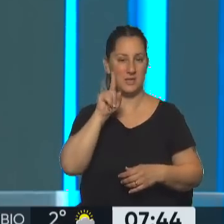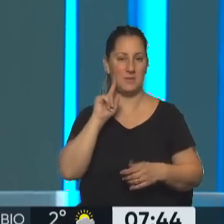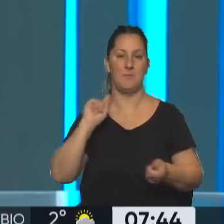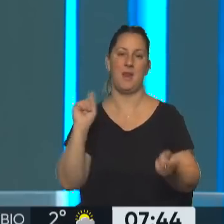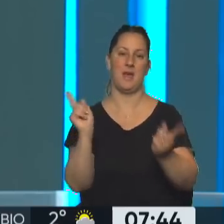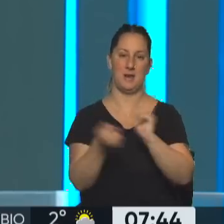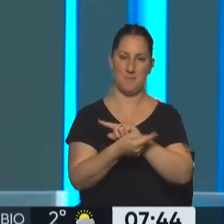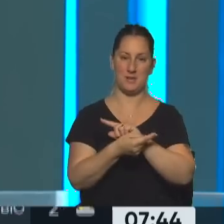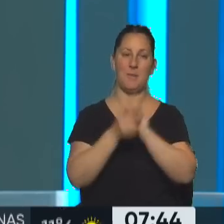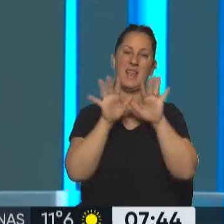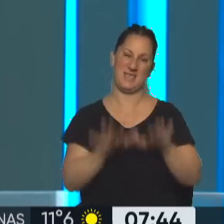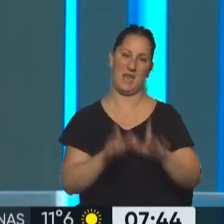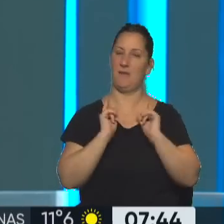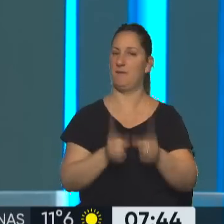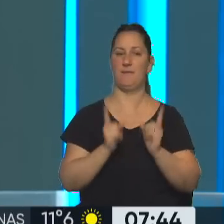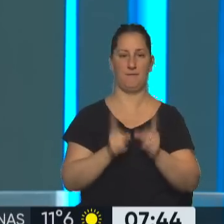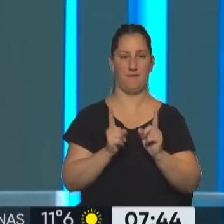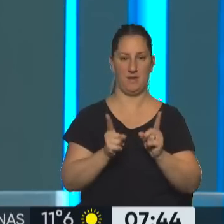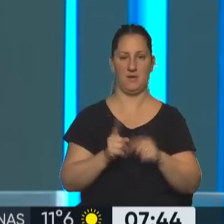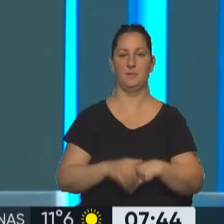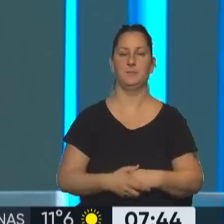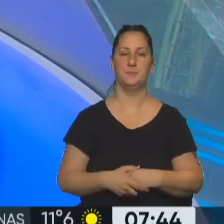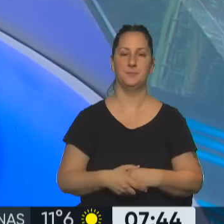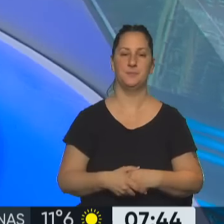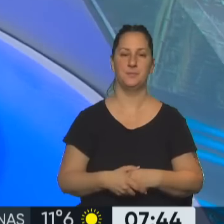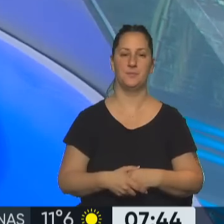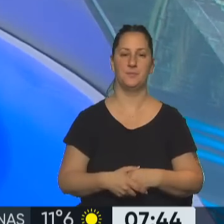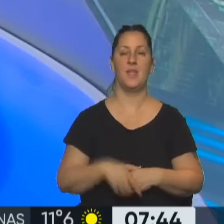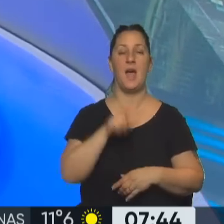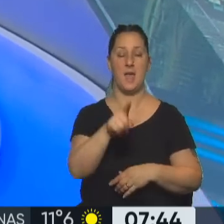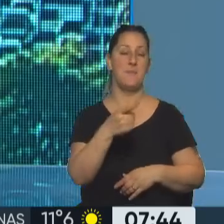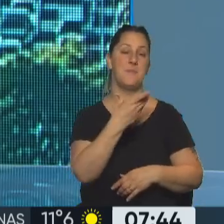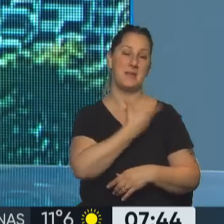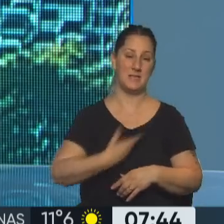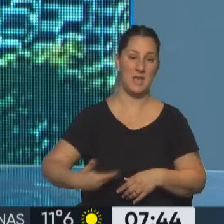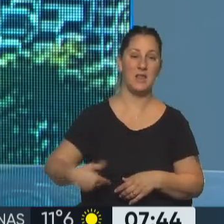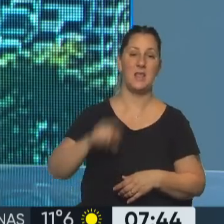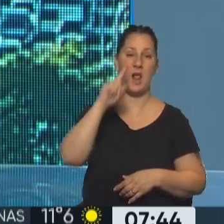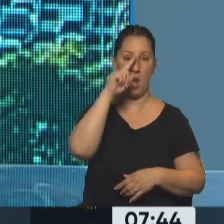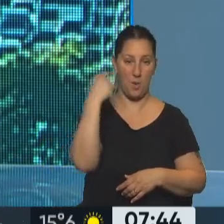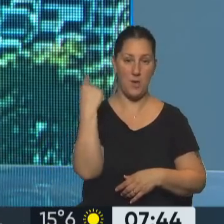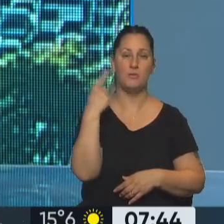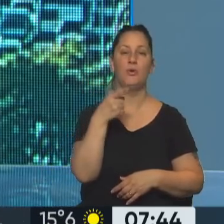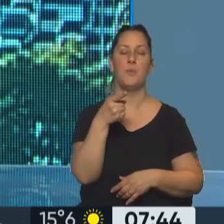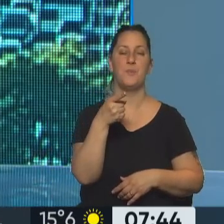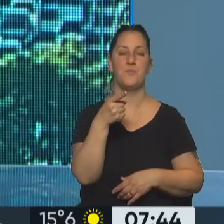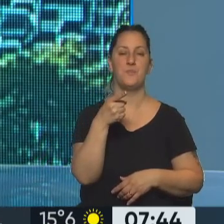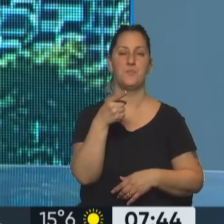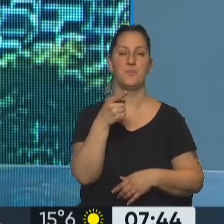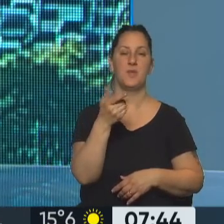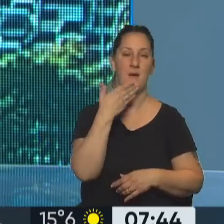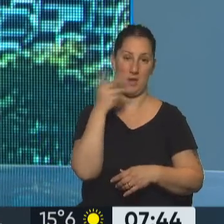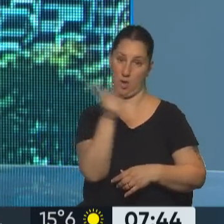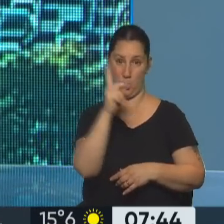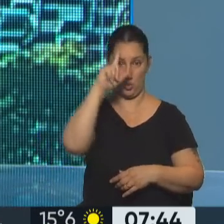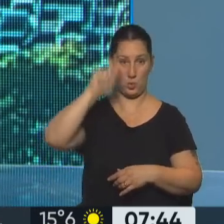juez Bertuzzi, es decir, para que siga siendo juez de la Cámara Federal. Bueno, y el presidente además, bueno, como decíamos, además de hacer referencia a Bruglia y